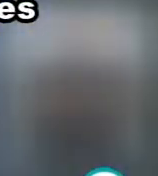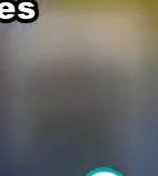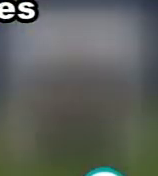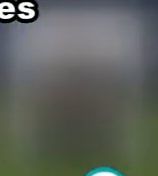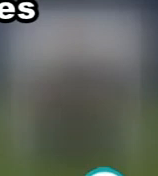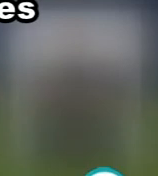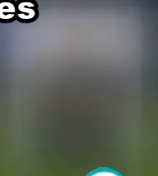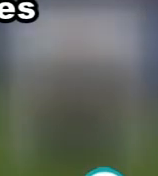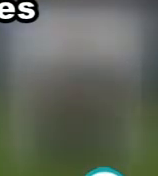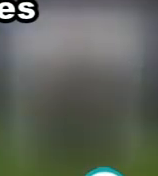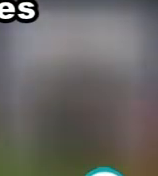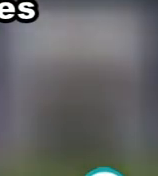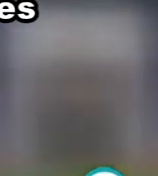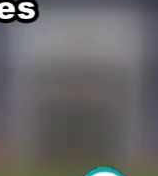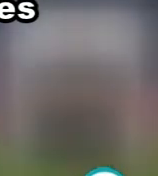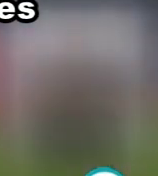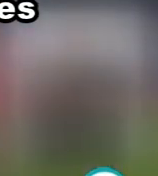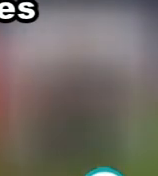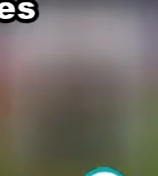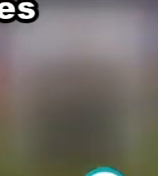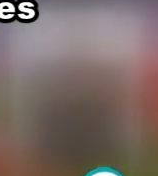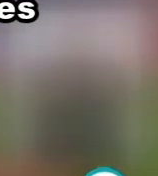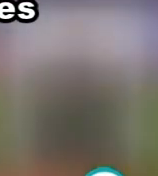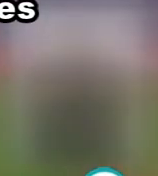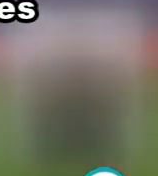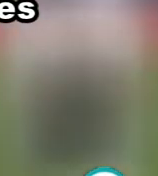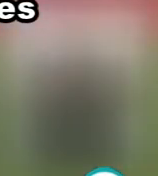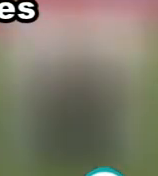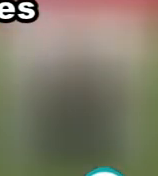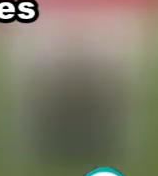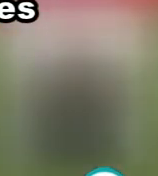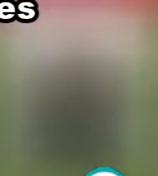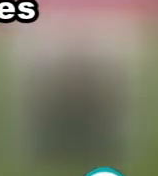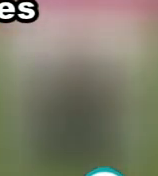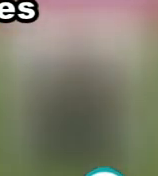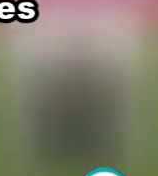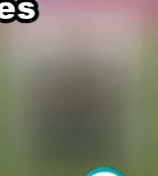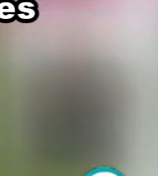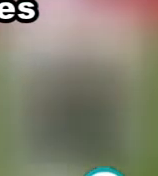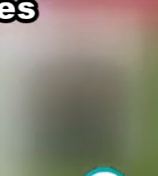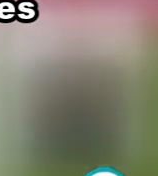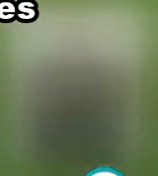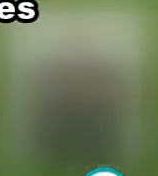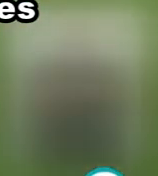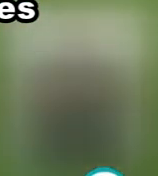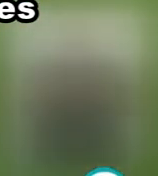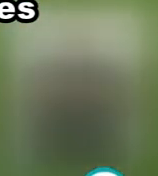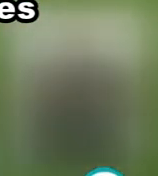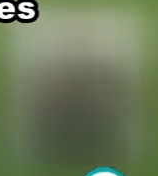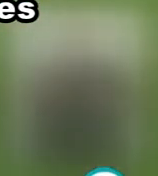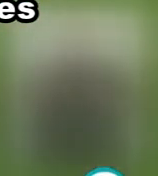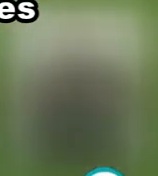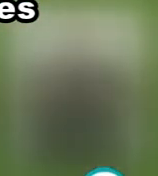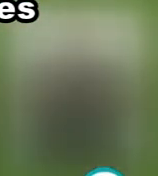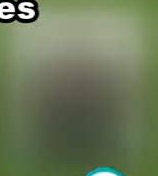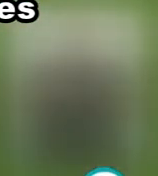Y ahí vemos que en el segundo tiempo, que el resultado, en vez de ir 0-2 al vestuario, se va con 1-0 y muy pronto Renato